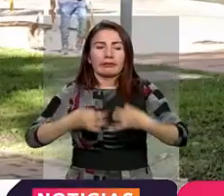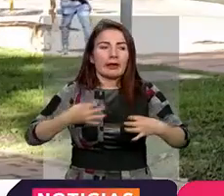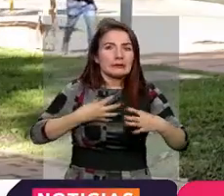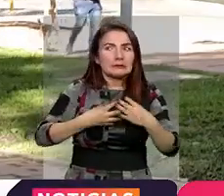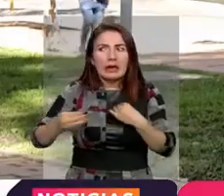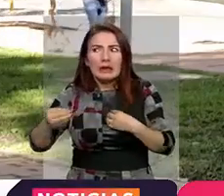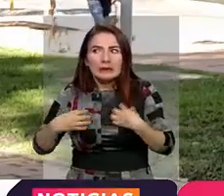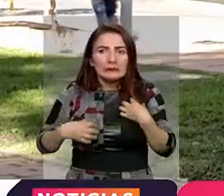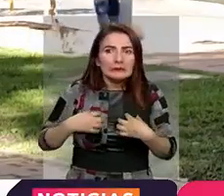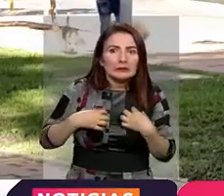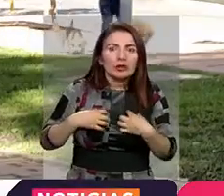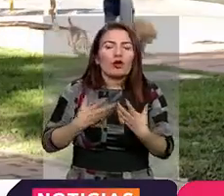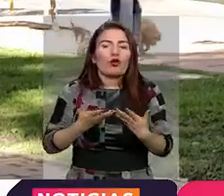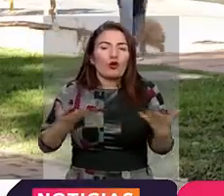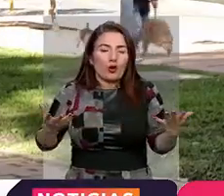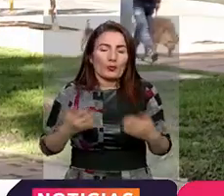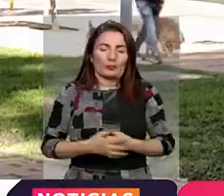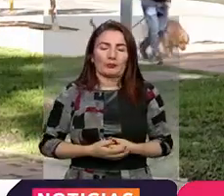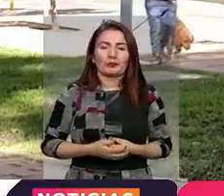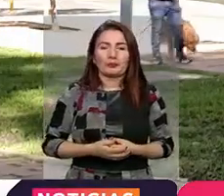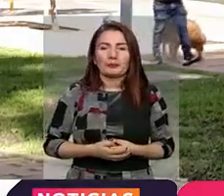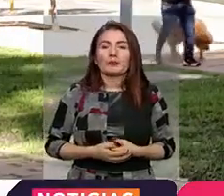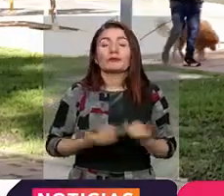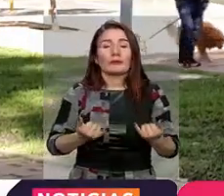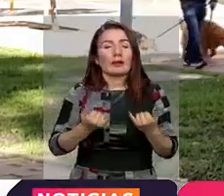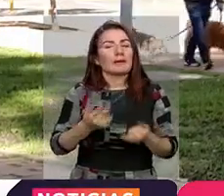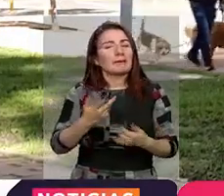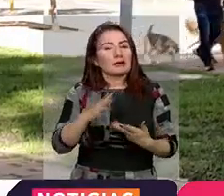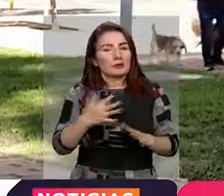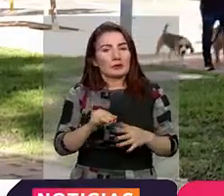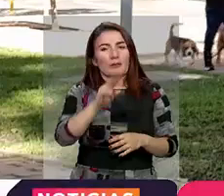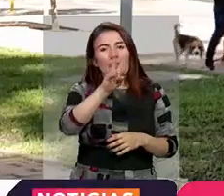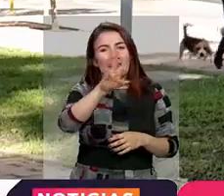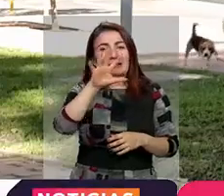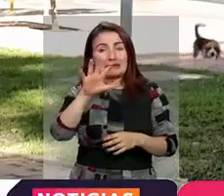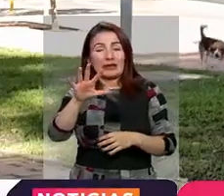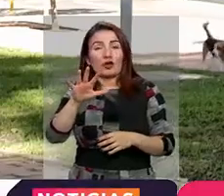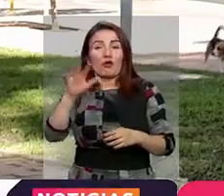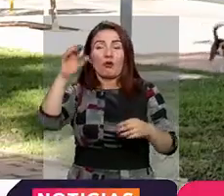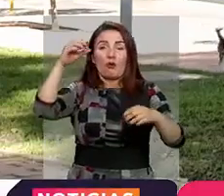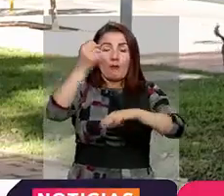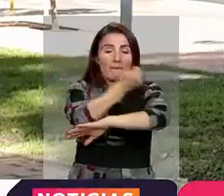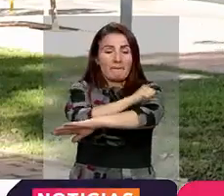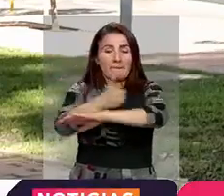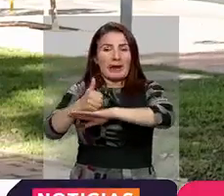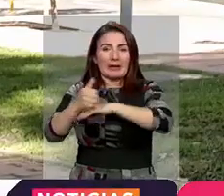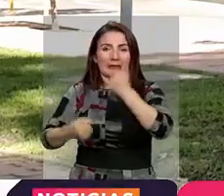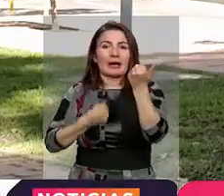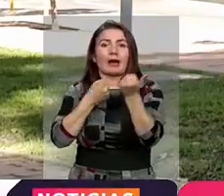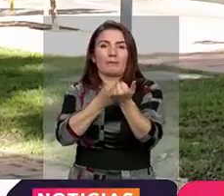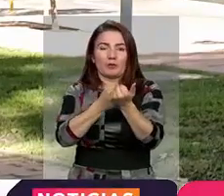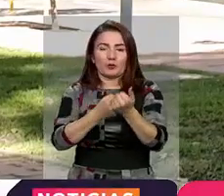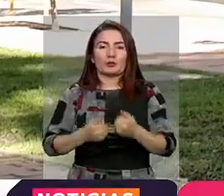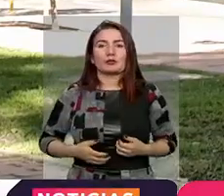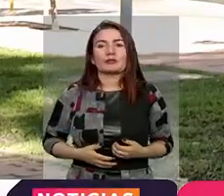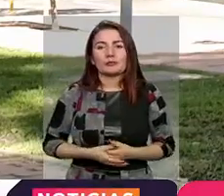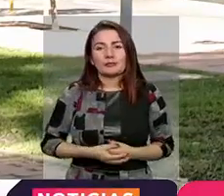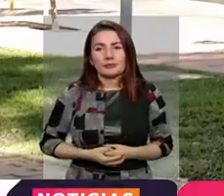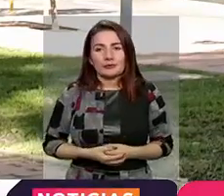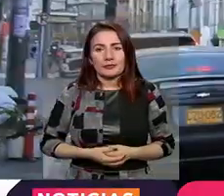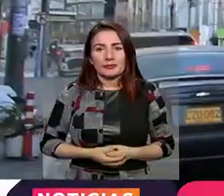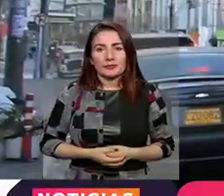de los establecimientos comerciales del sector. Cerca de 25 bares contarán con el apoyo de este frente.